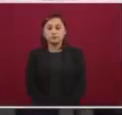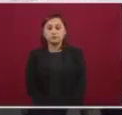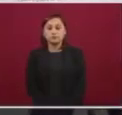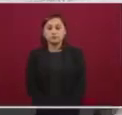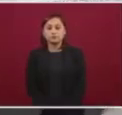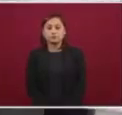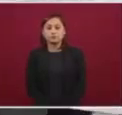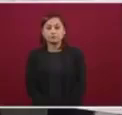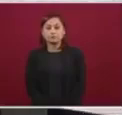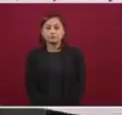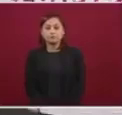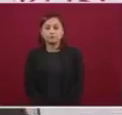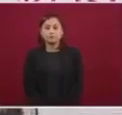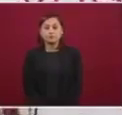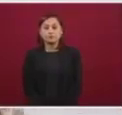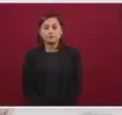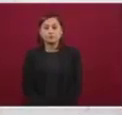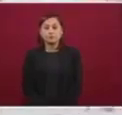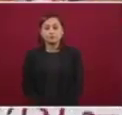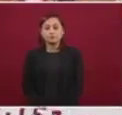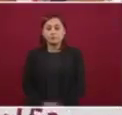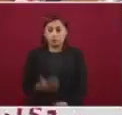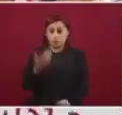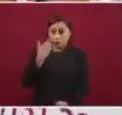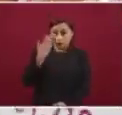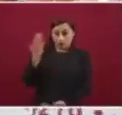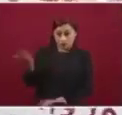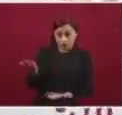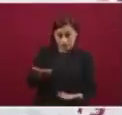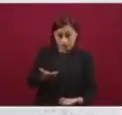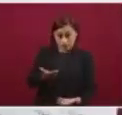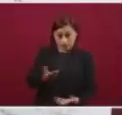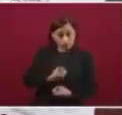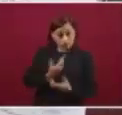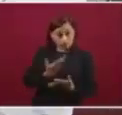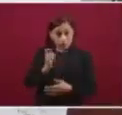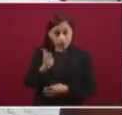Si desean decir algo, sí.